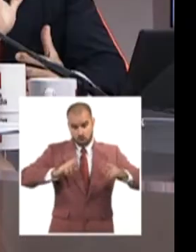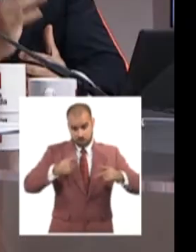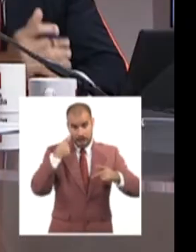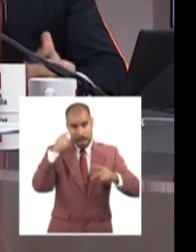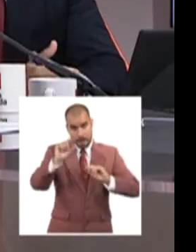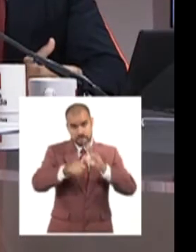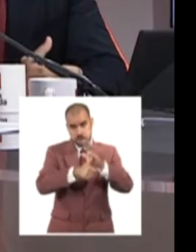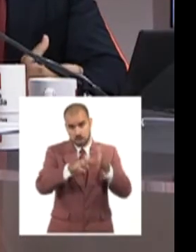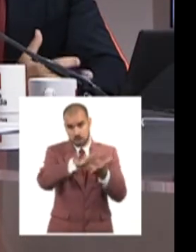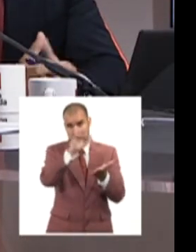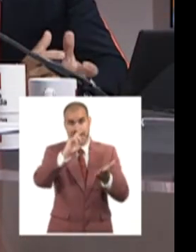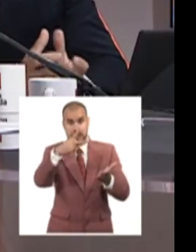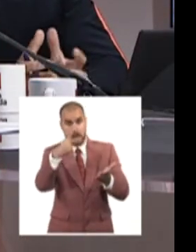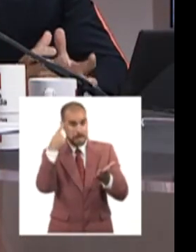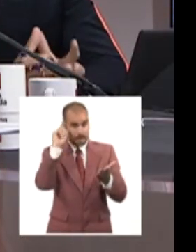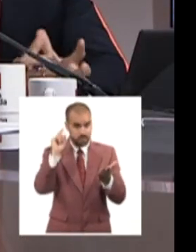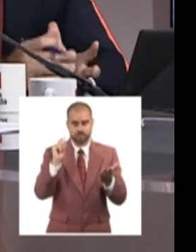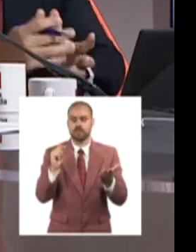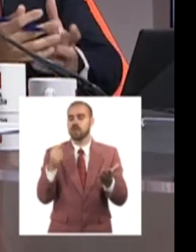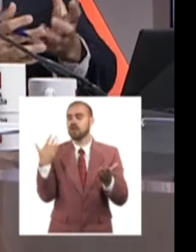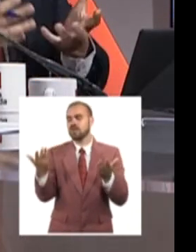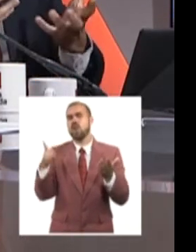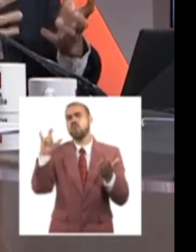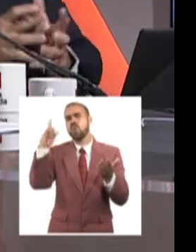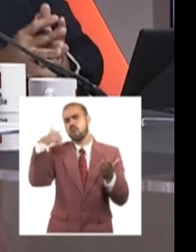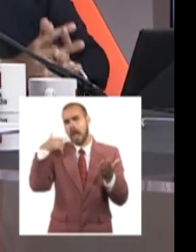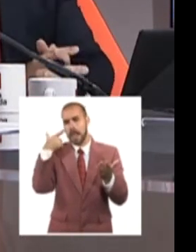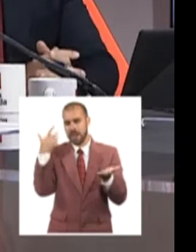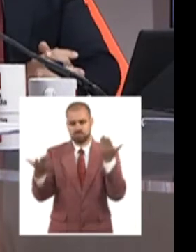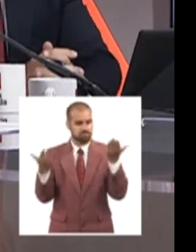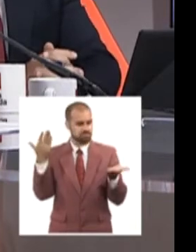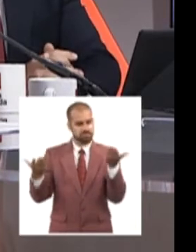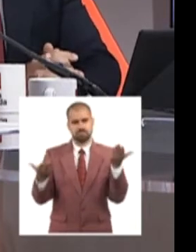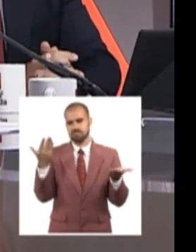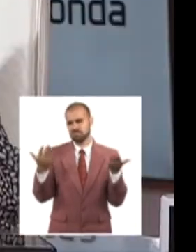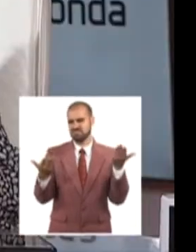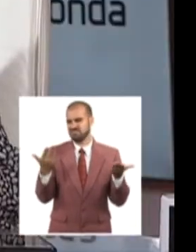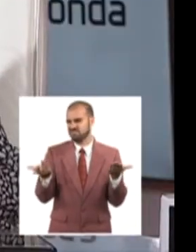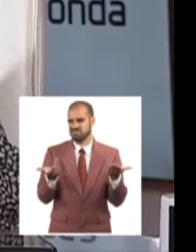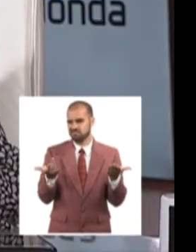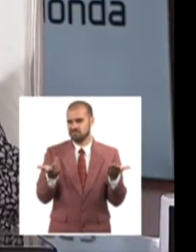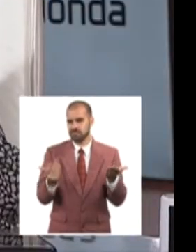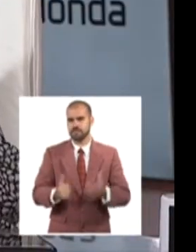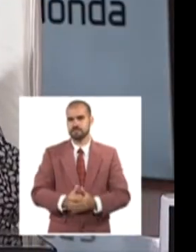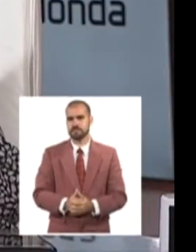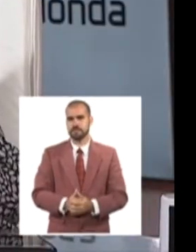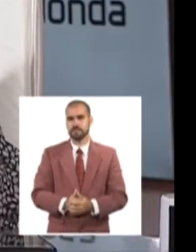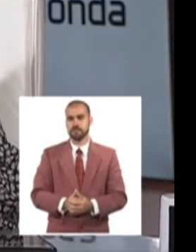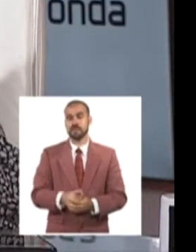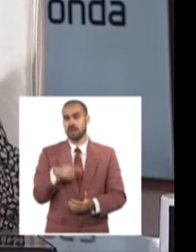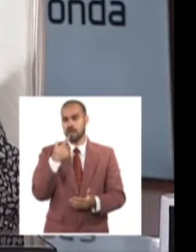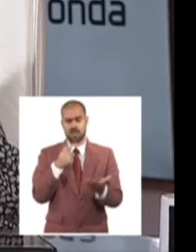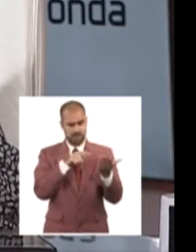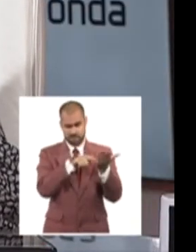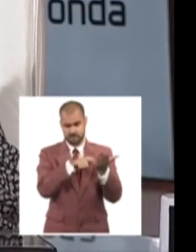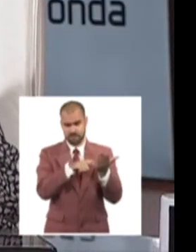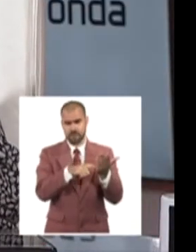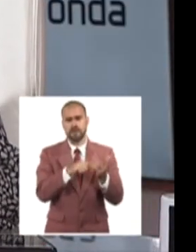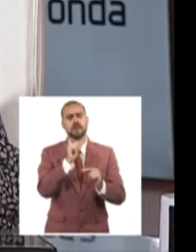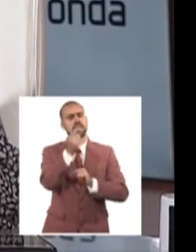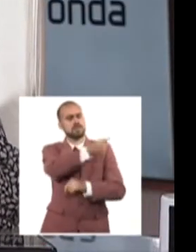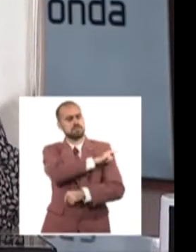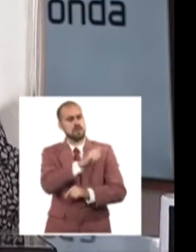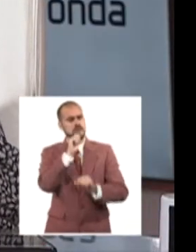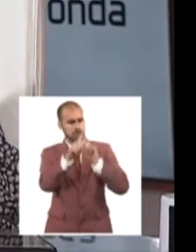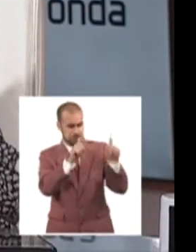la lista es larga pero posibilidades reales como lo valora bolsonaro las encuestas bolsonaro le dan en las encuestas rededor del